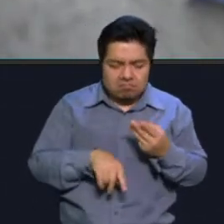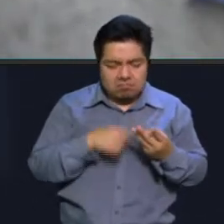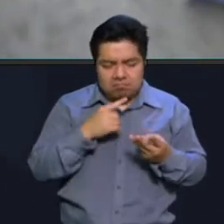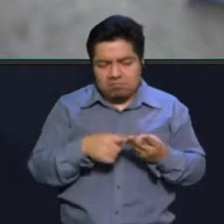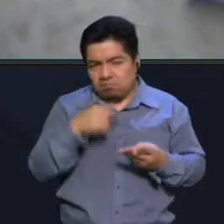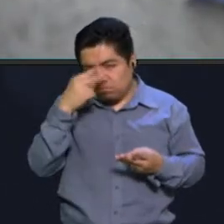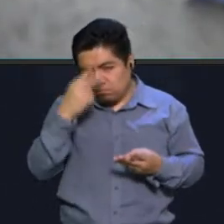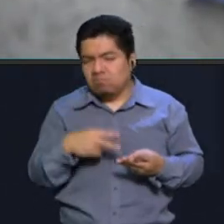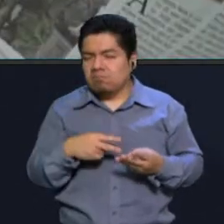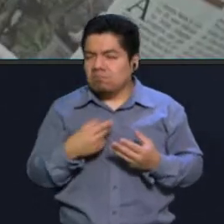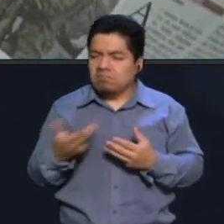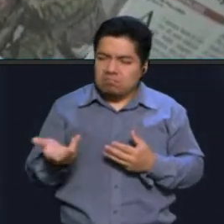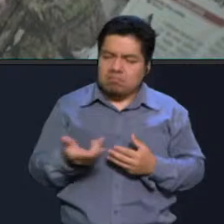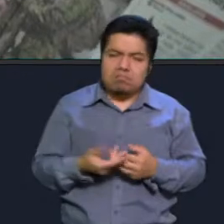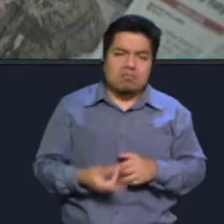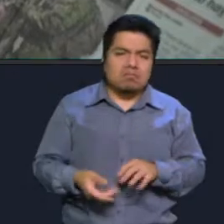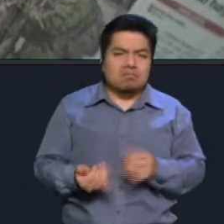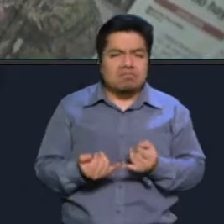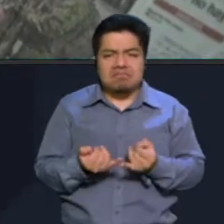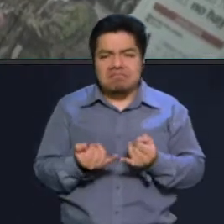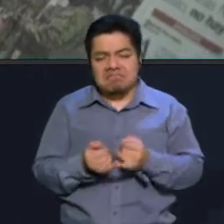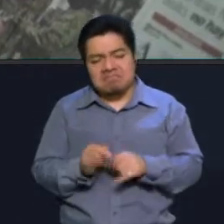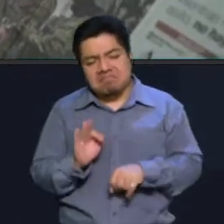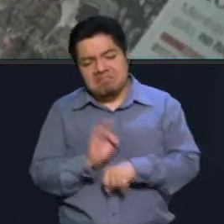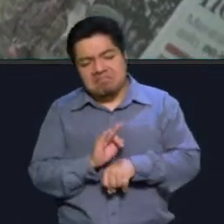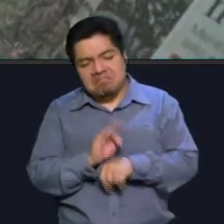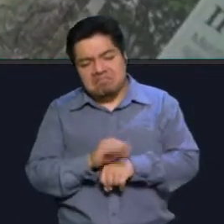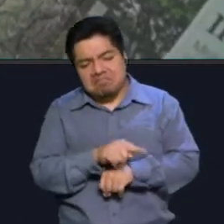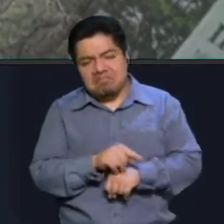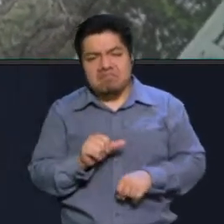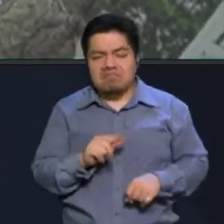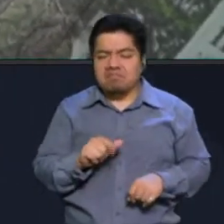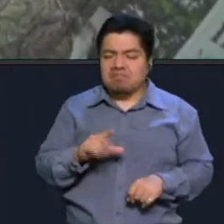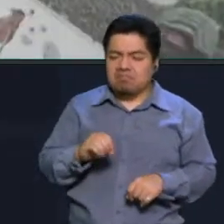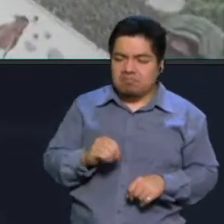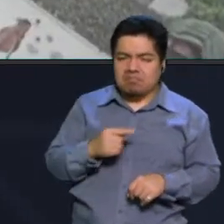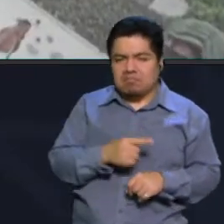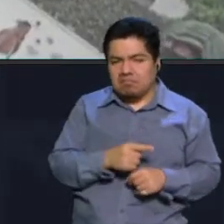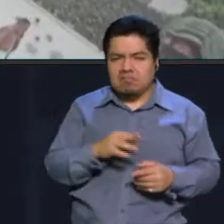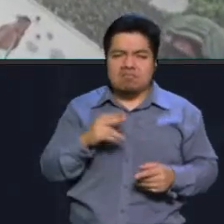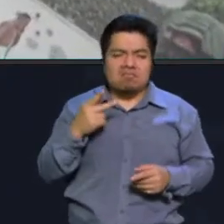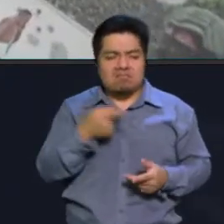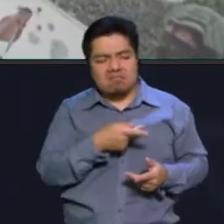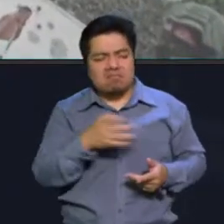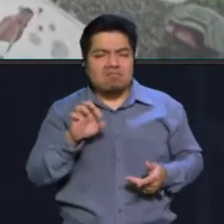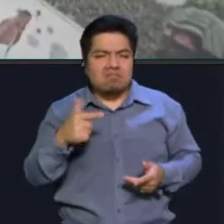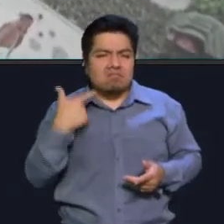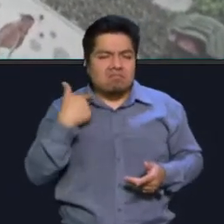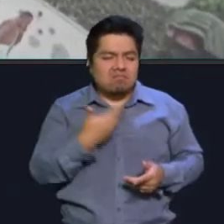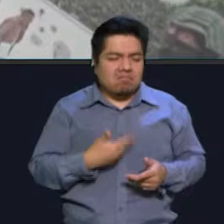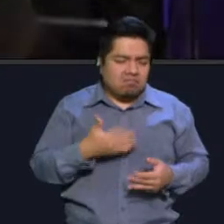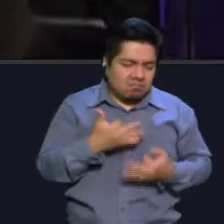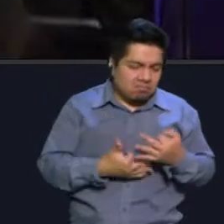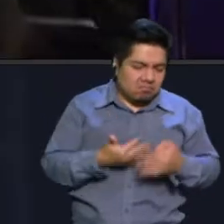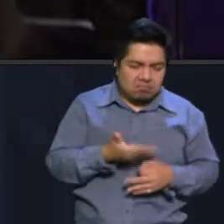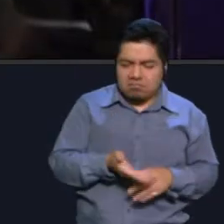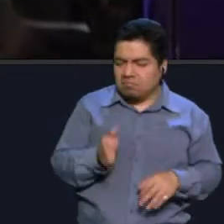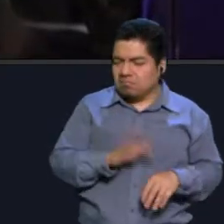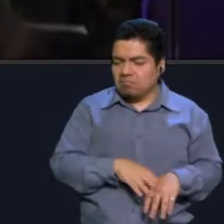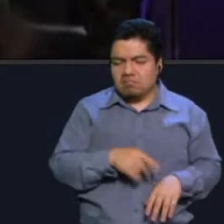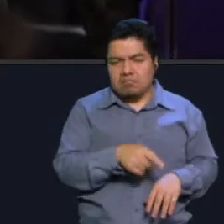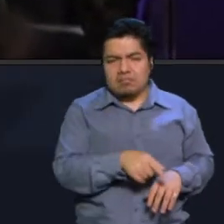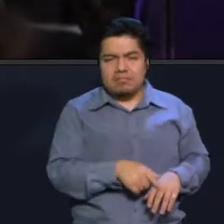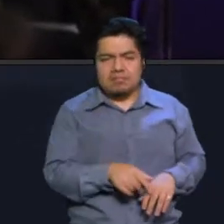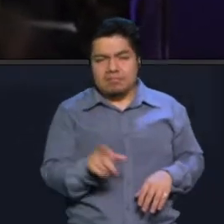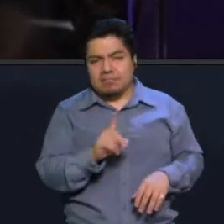México le dio también asilo diplomático a un perseguido por nuestra justicia. Doctor, Cosas que seguramente